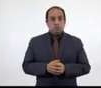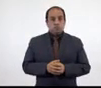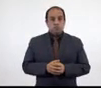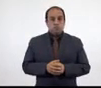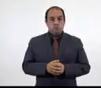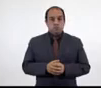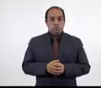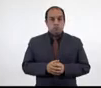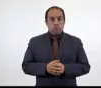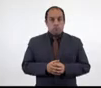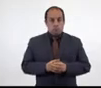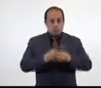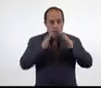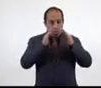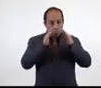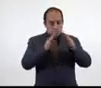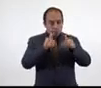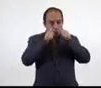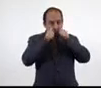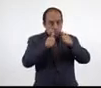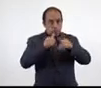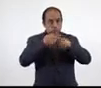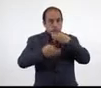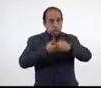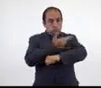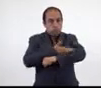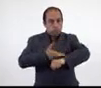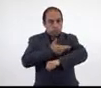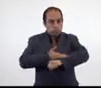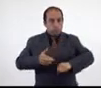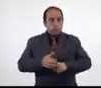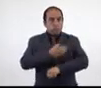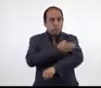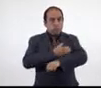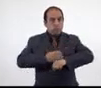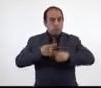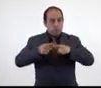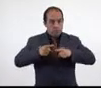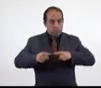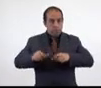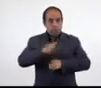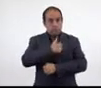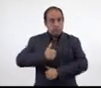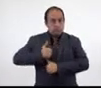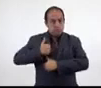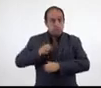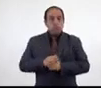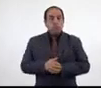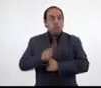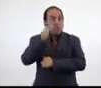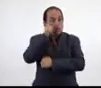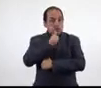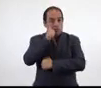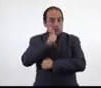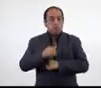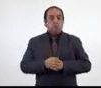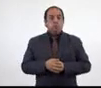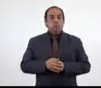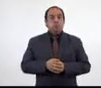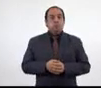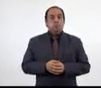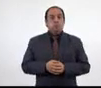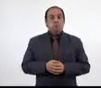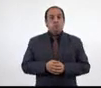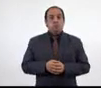centralizando, concentrando todos los trámites de la mano con las distintas autoridades y en todo momento hemos proveído el